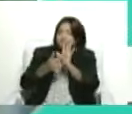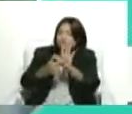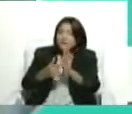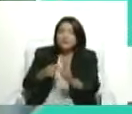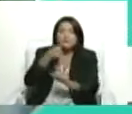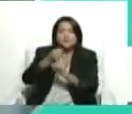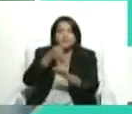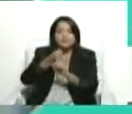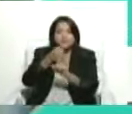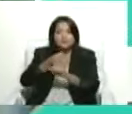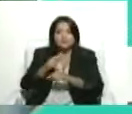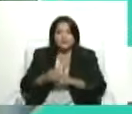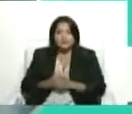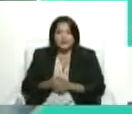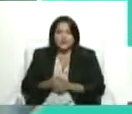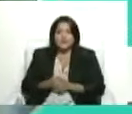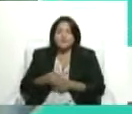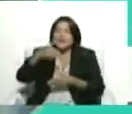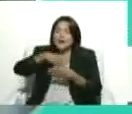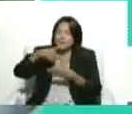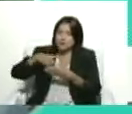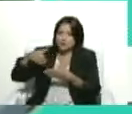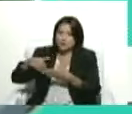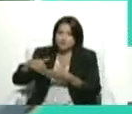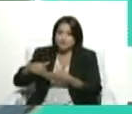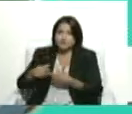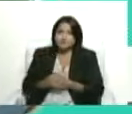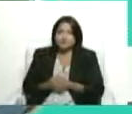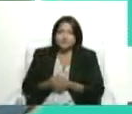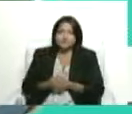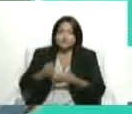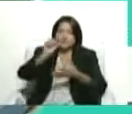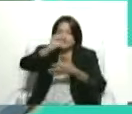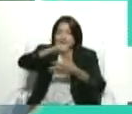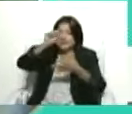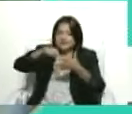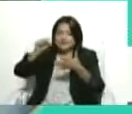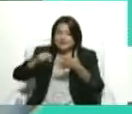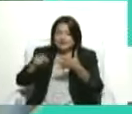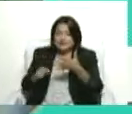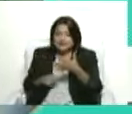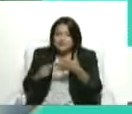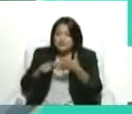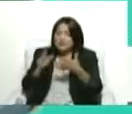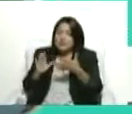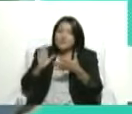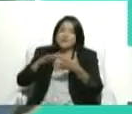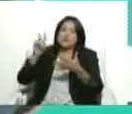a defenderla, salir a votar, salir a decir 5000 veces sí, sí por Venezuela.